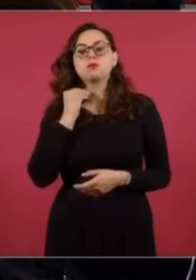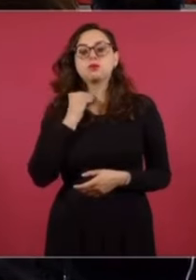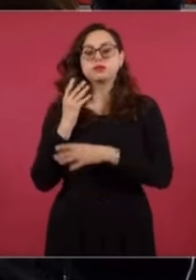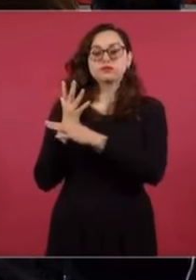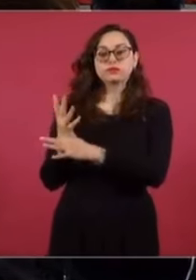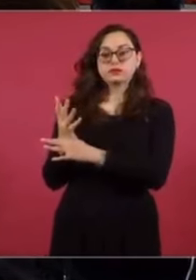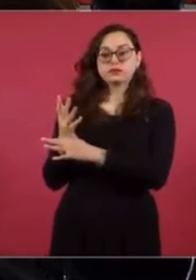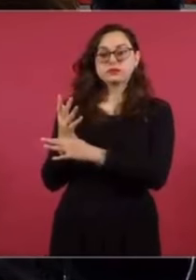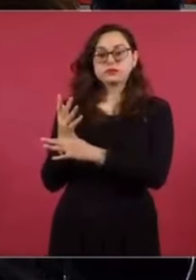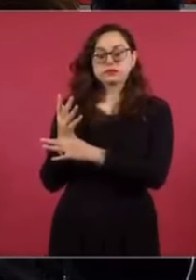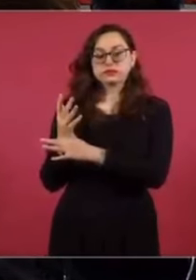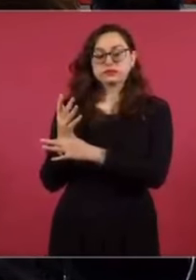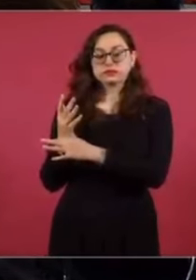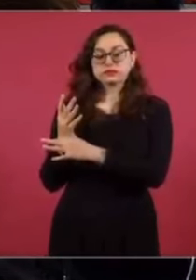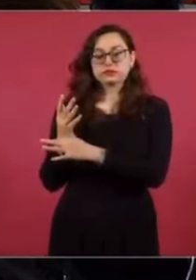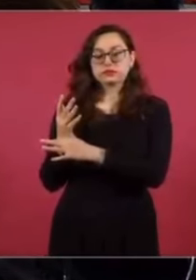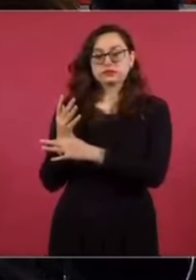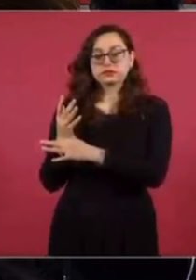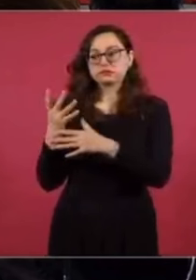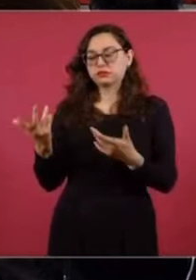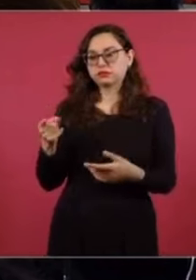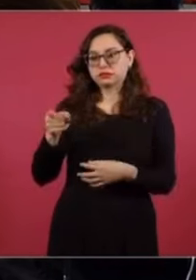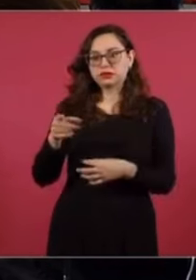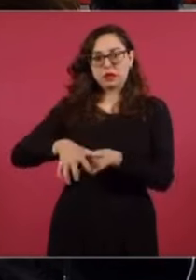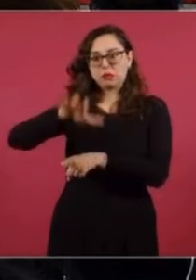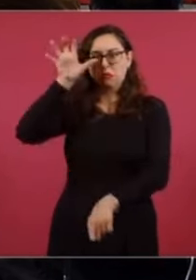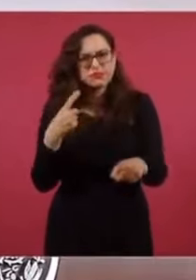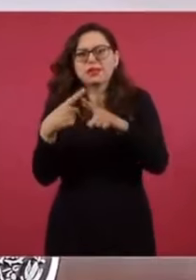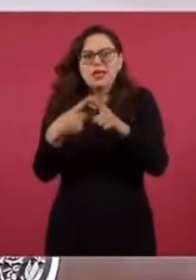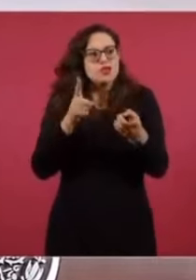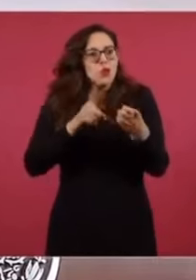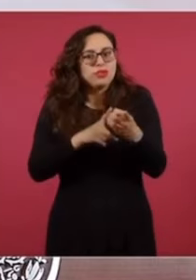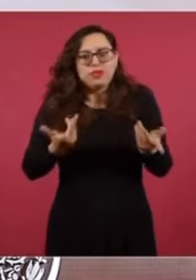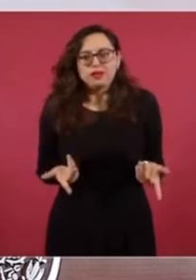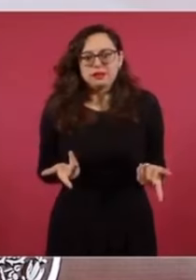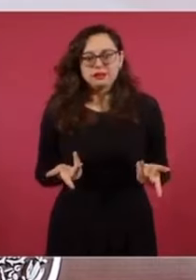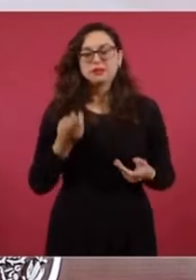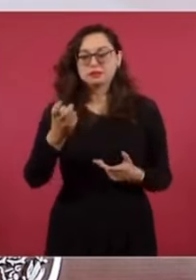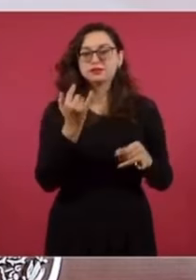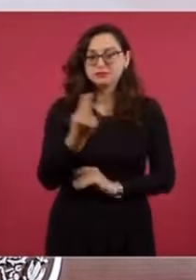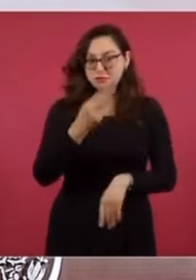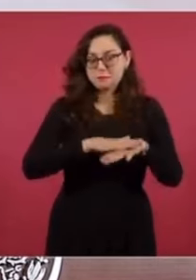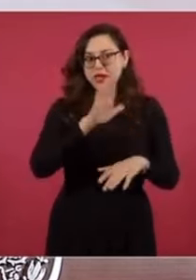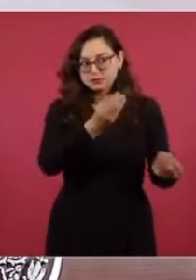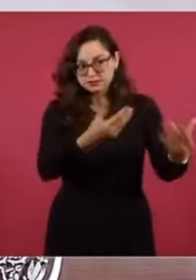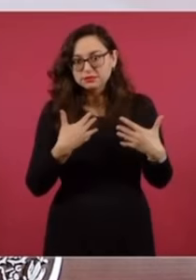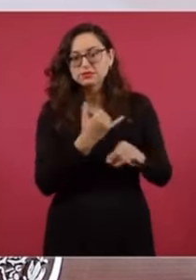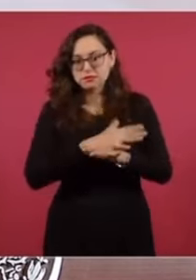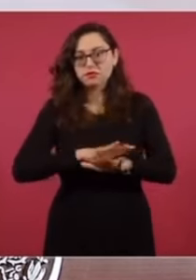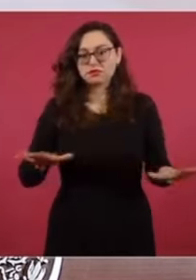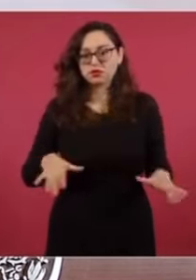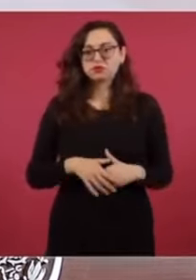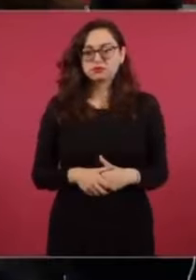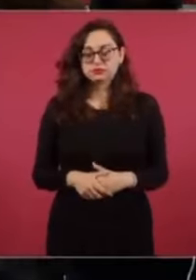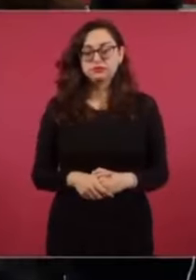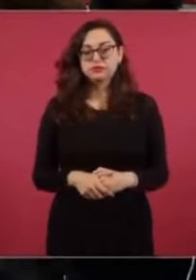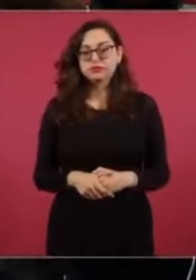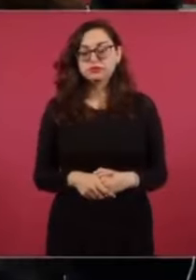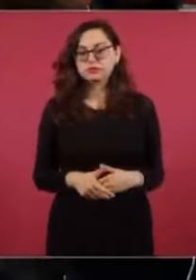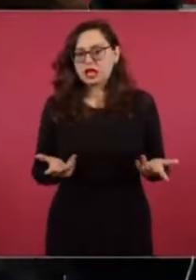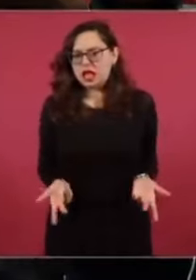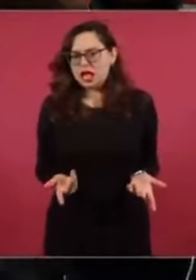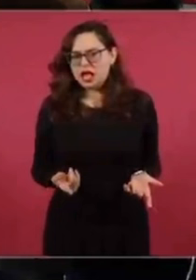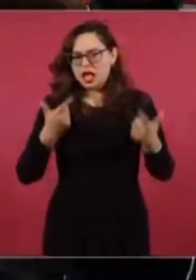este sometieron En dónde Quiénes se necesita conocer todos si participaron en